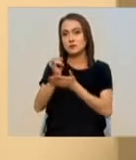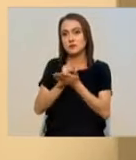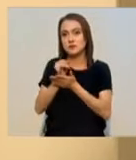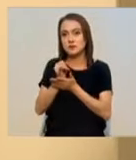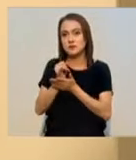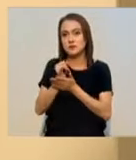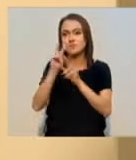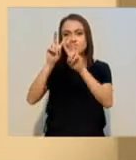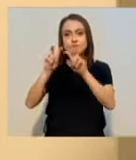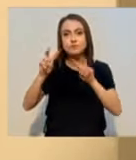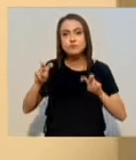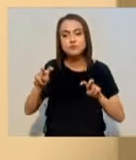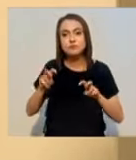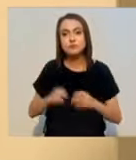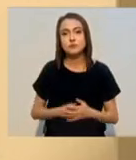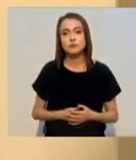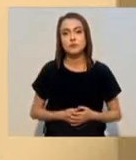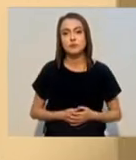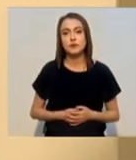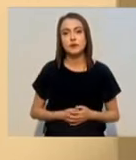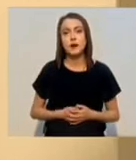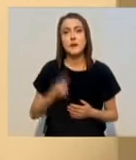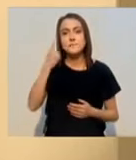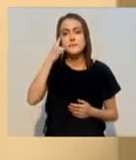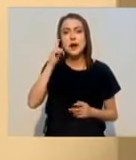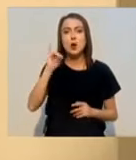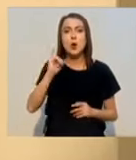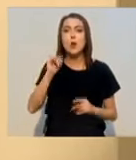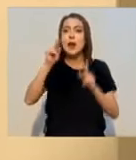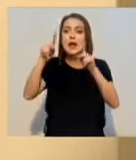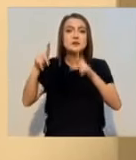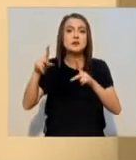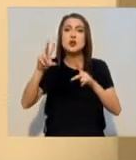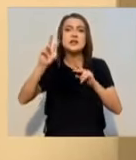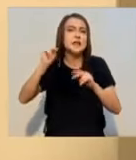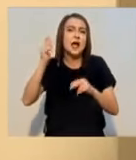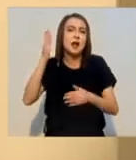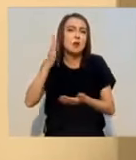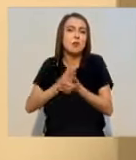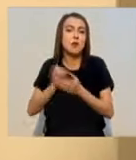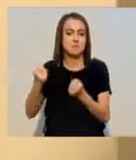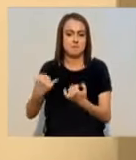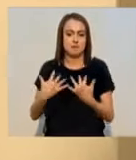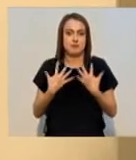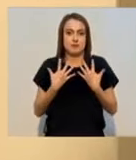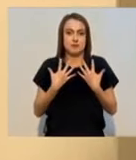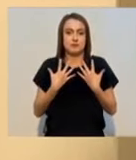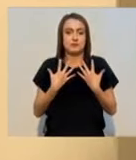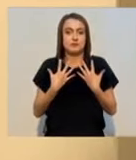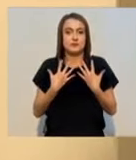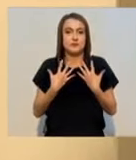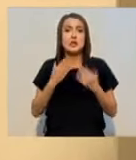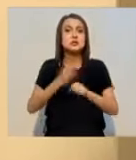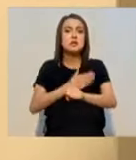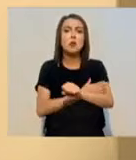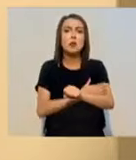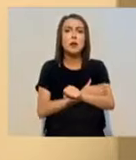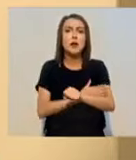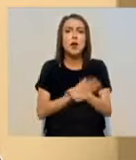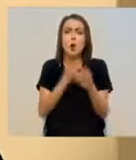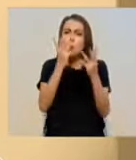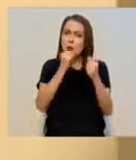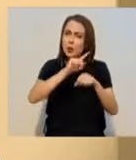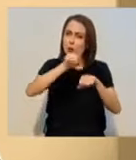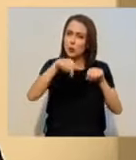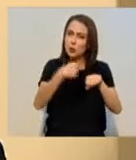investigación sobre la inmunidad de las personas una vez que se contagian y se recuperan. O sea,